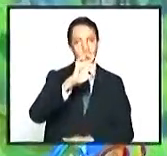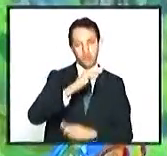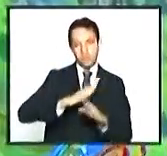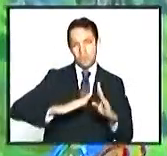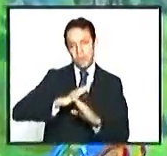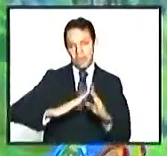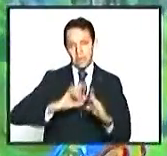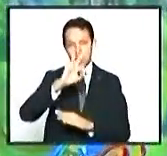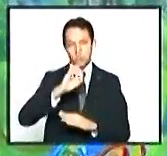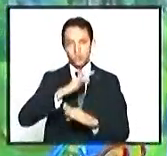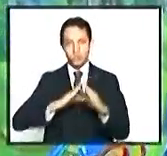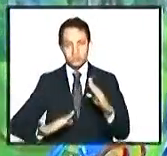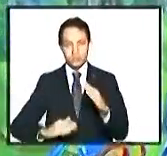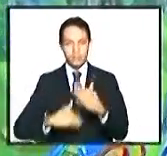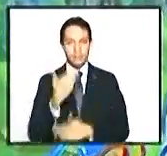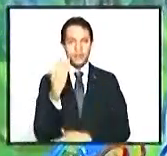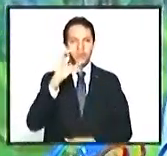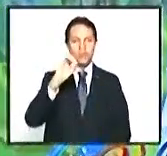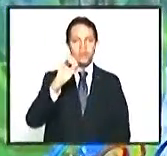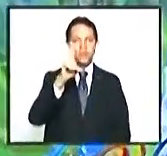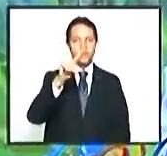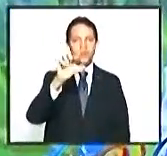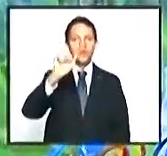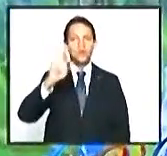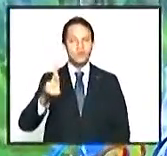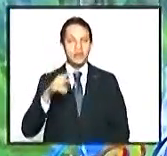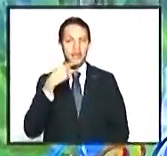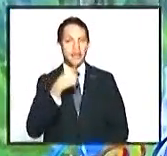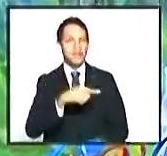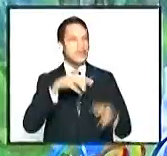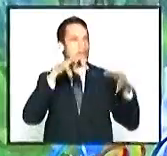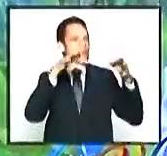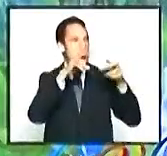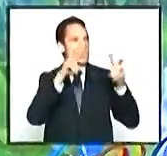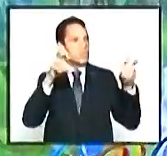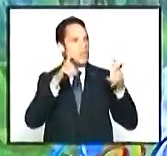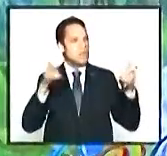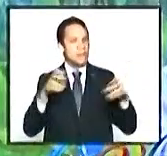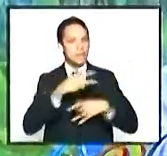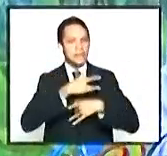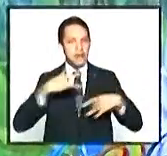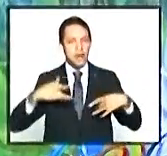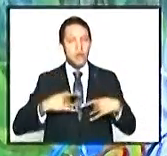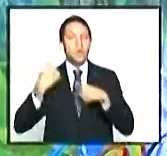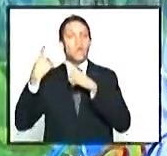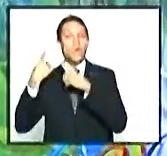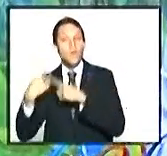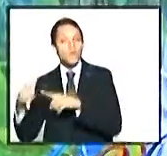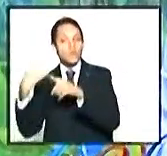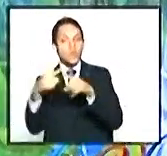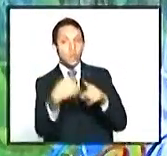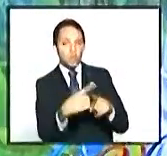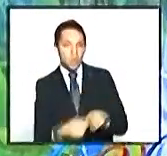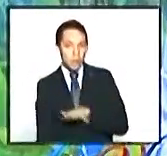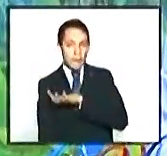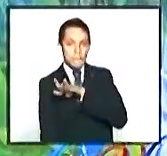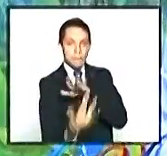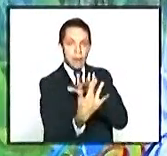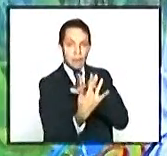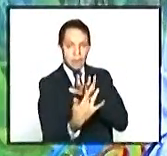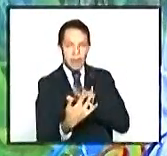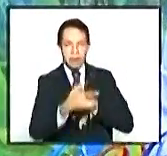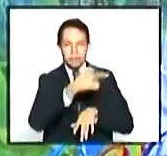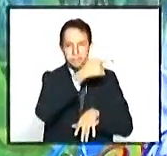mañana. El doctor Oscar Darío Sánchez estará hablando sobre la medicina alternativa, un nuevo enfoque en el tratamiento de las